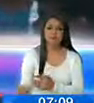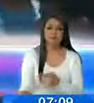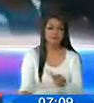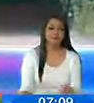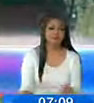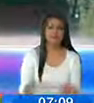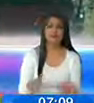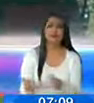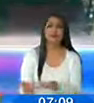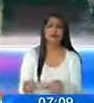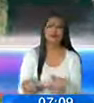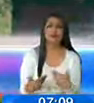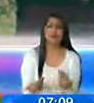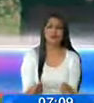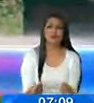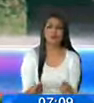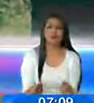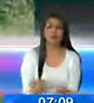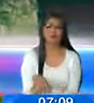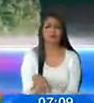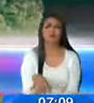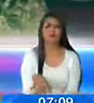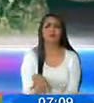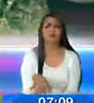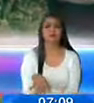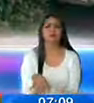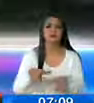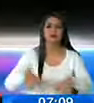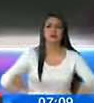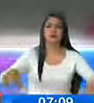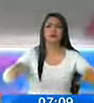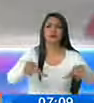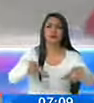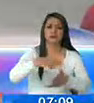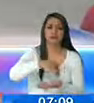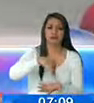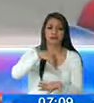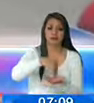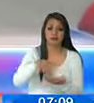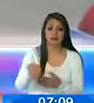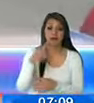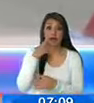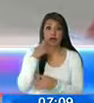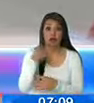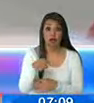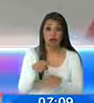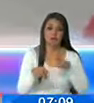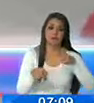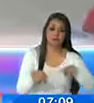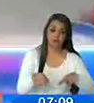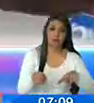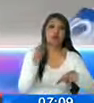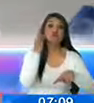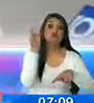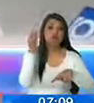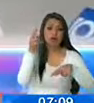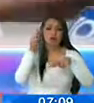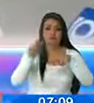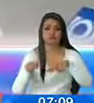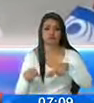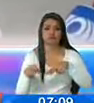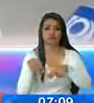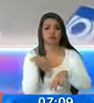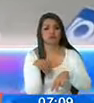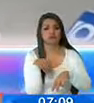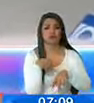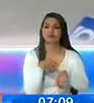los divisaron, inmóviles, por estos lados de Manabí. Al lado de ella, no, él así boca abajo y ella ahí sí, con su manito viradito. ¿Y